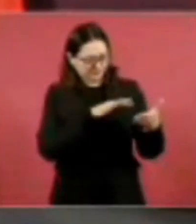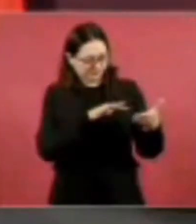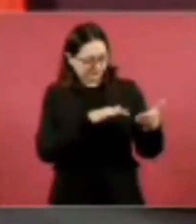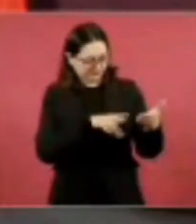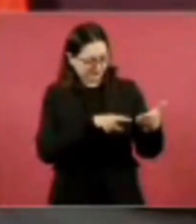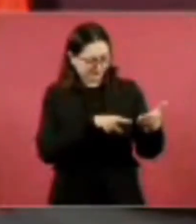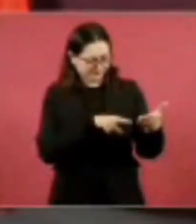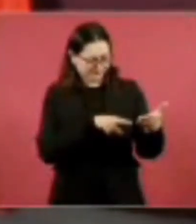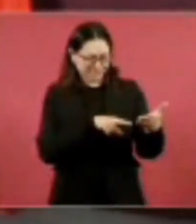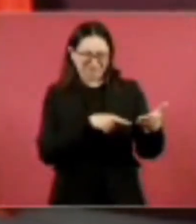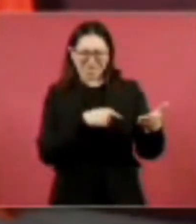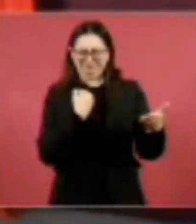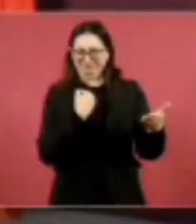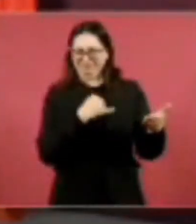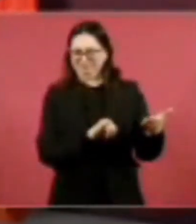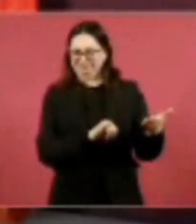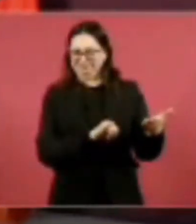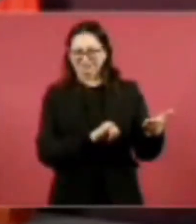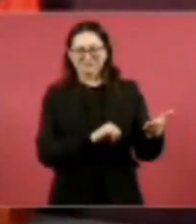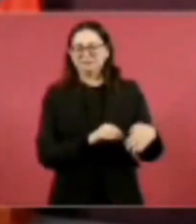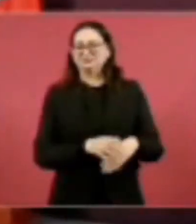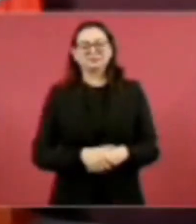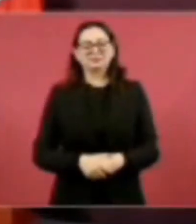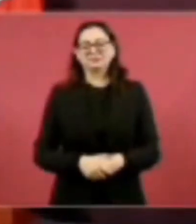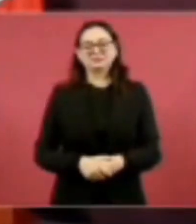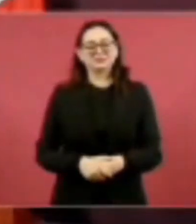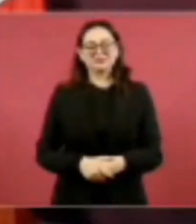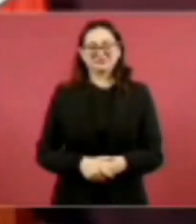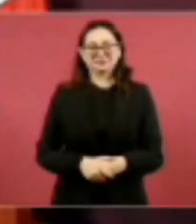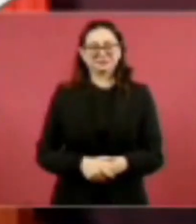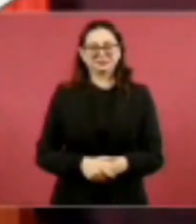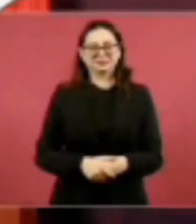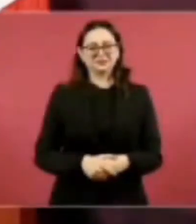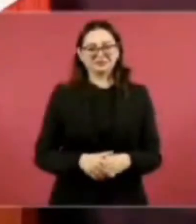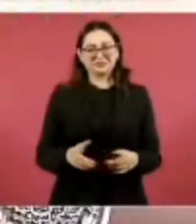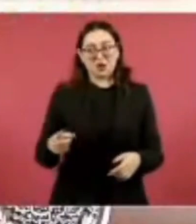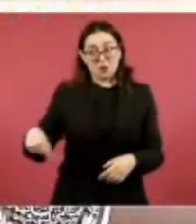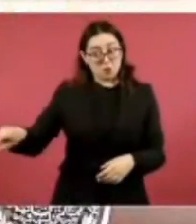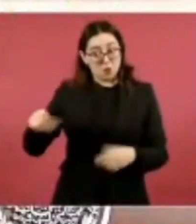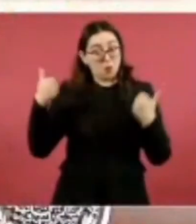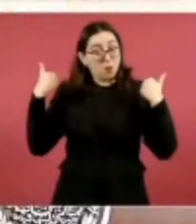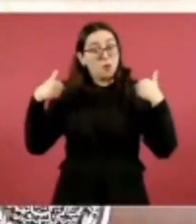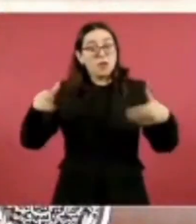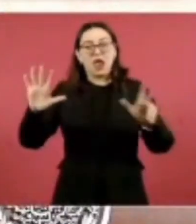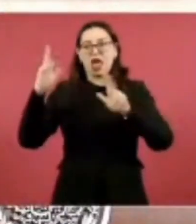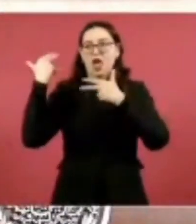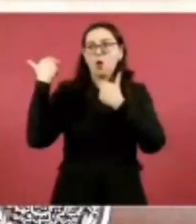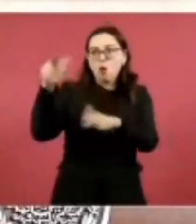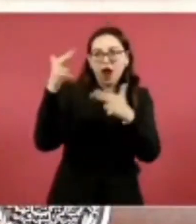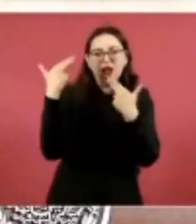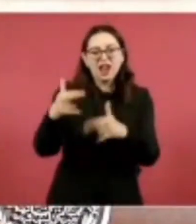hace, se produce pues una rebelión con,